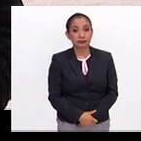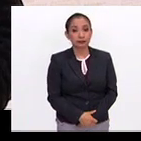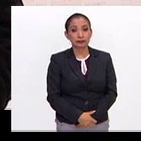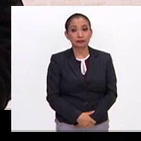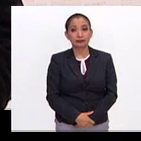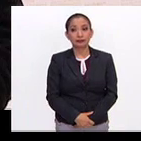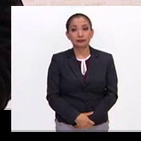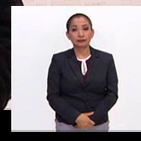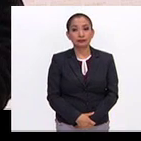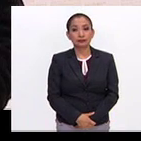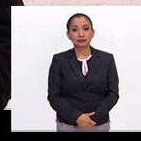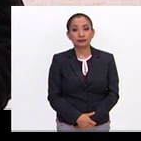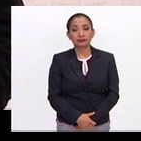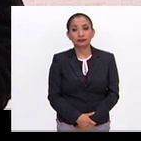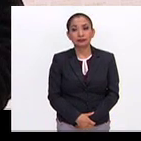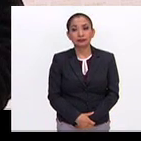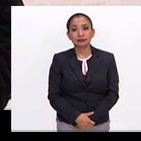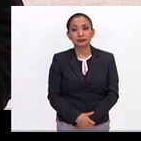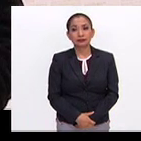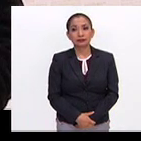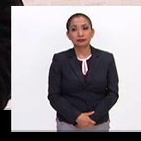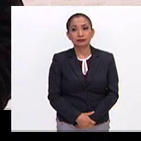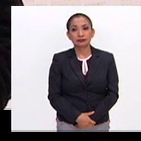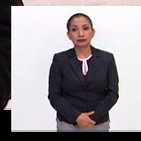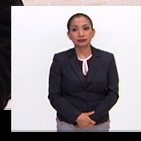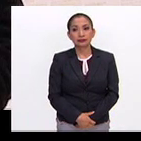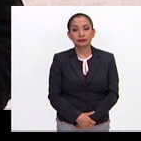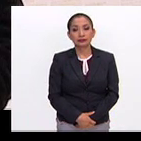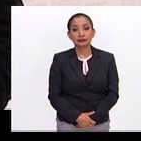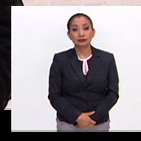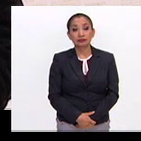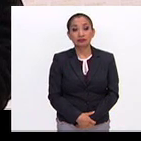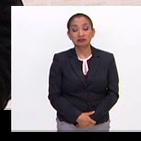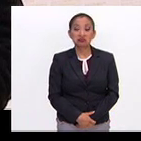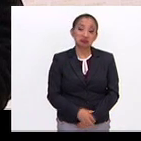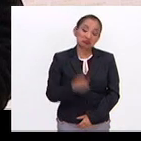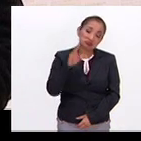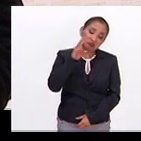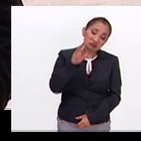En nuestro desarrollo científico y también en la globalización,